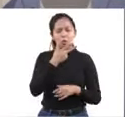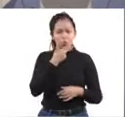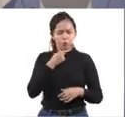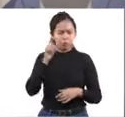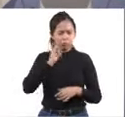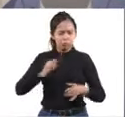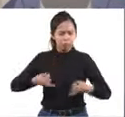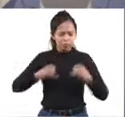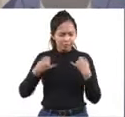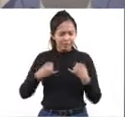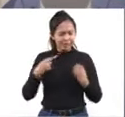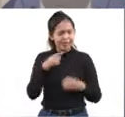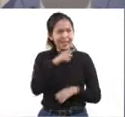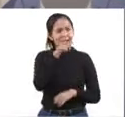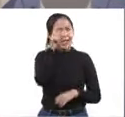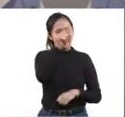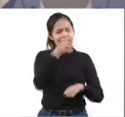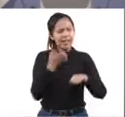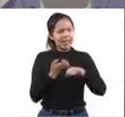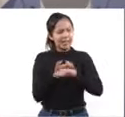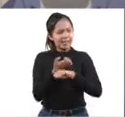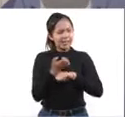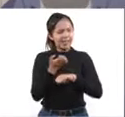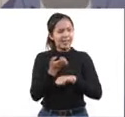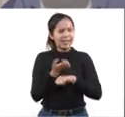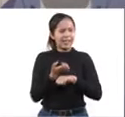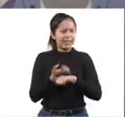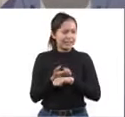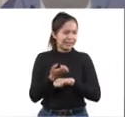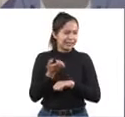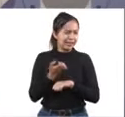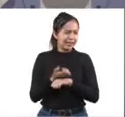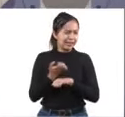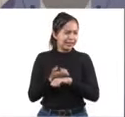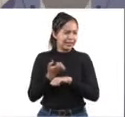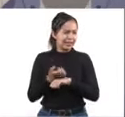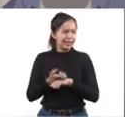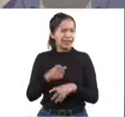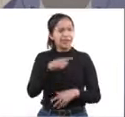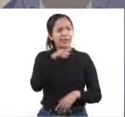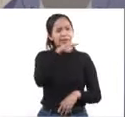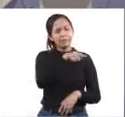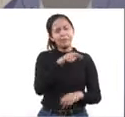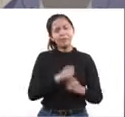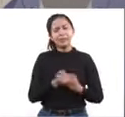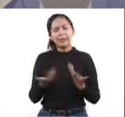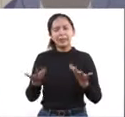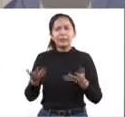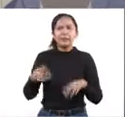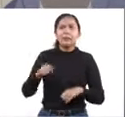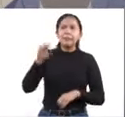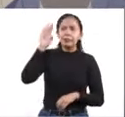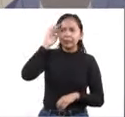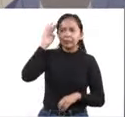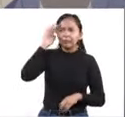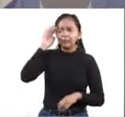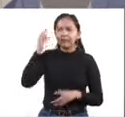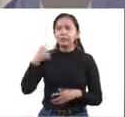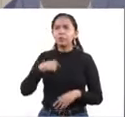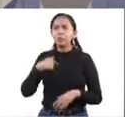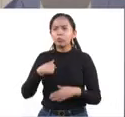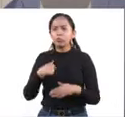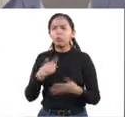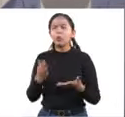eran pequeños y que desde entonces no han dejado de luchar por abrir espacios para ellas, para